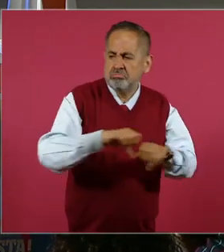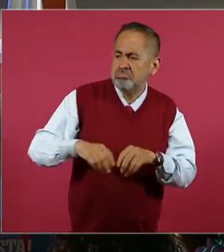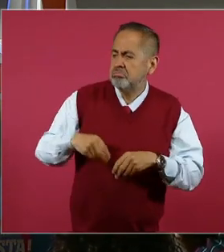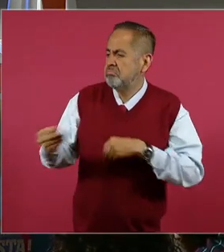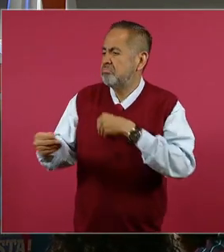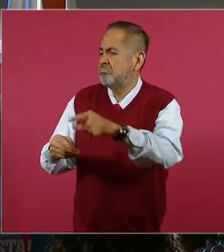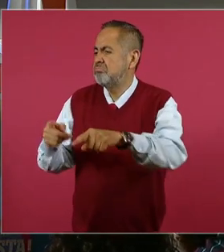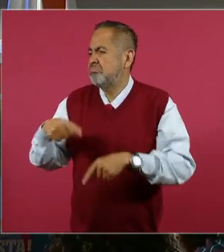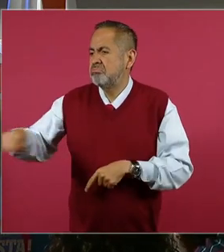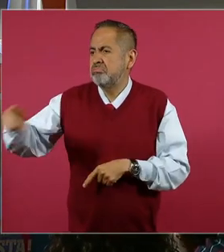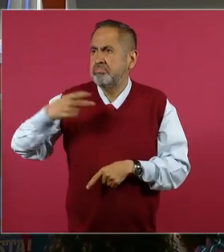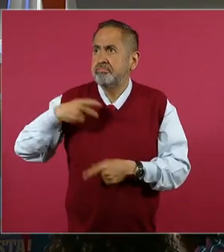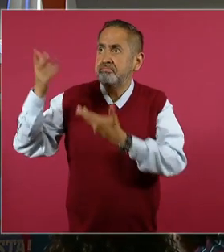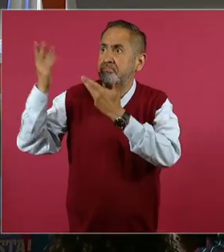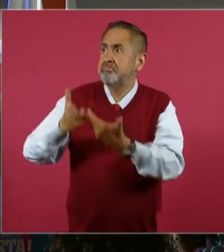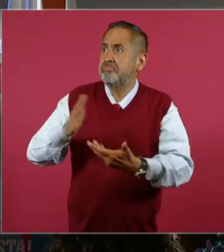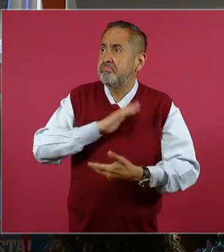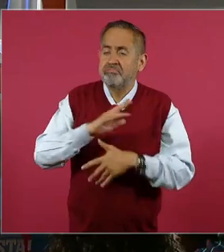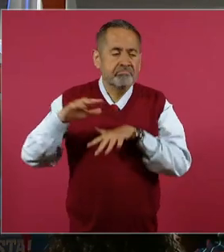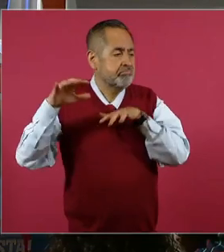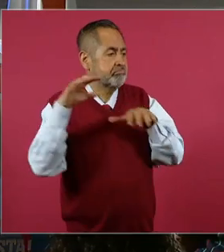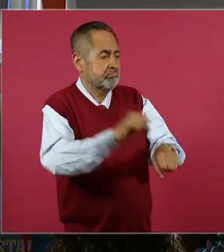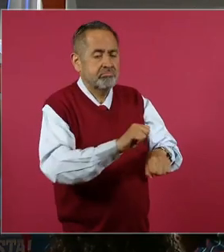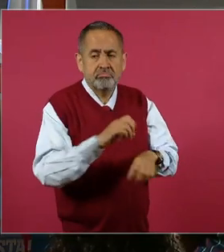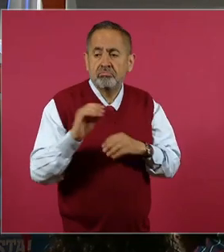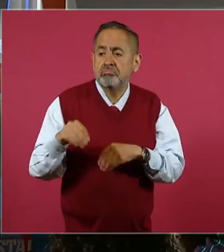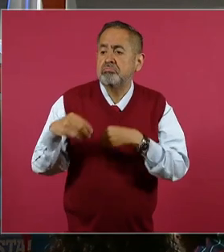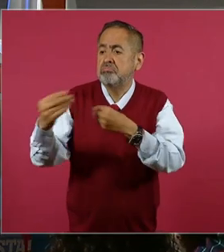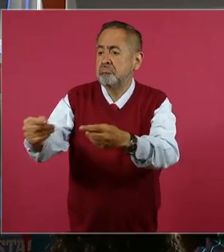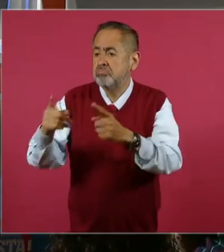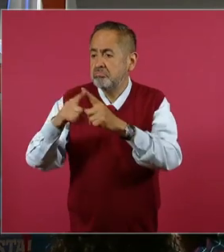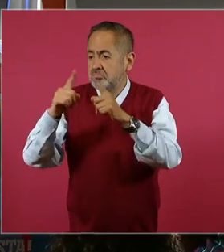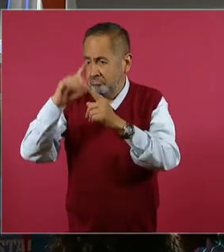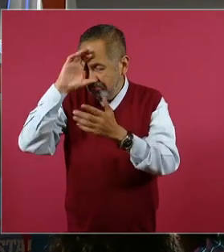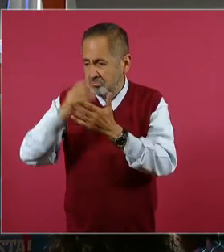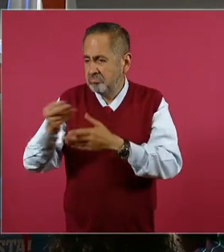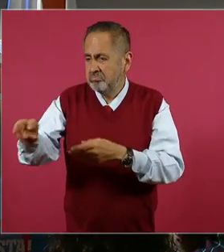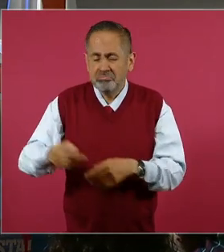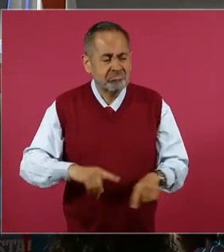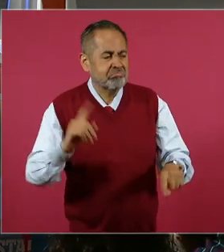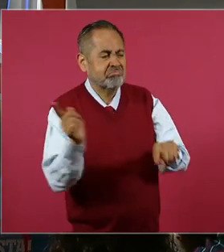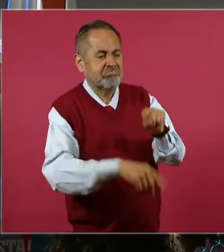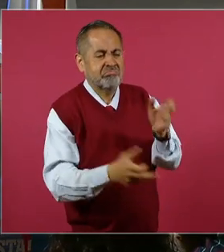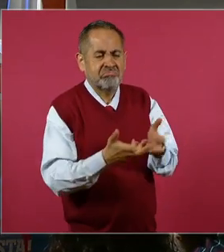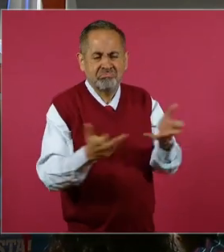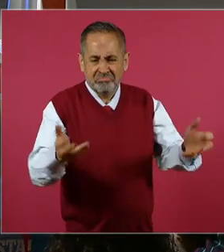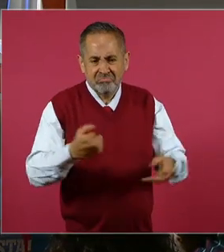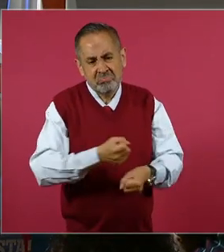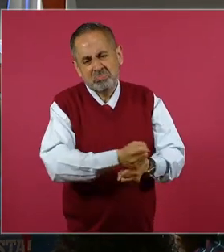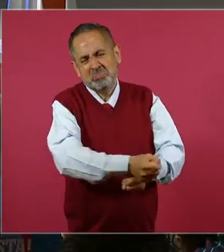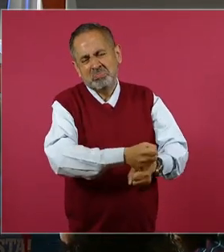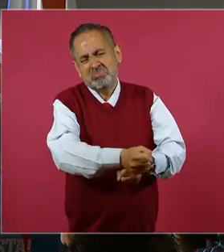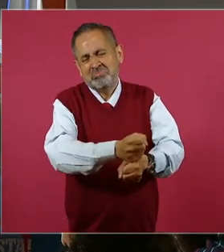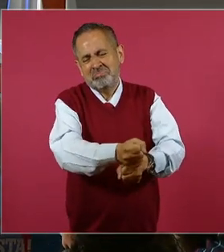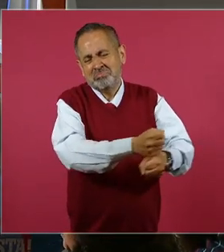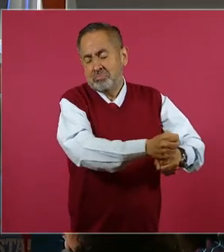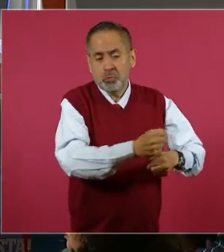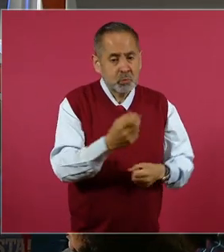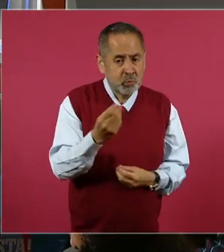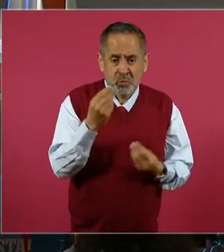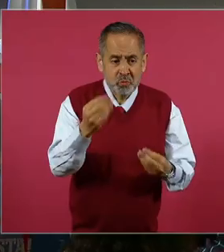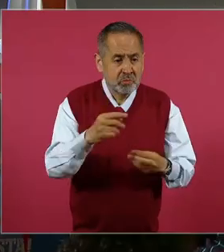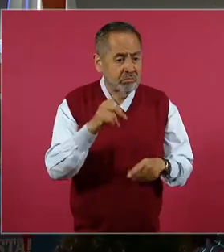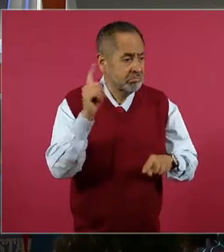colonizadores y a órdenes religiosas. Se realizó un sostenido saqueo de